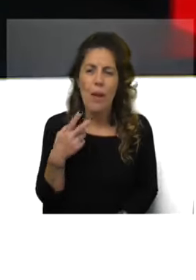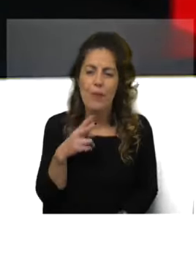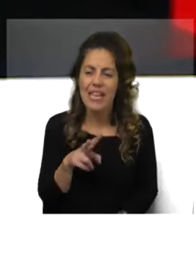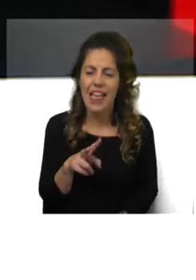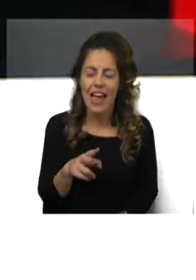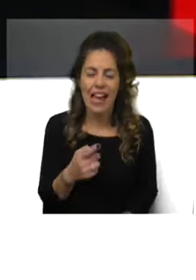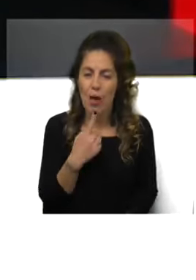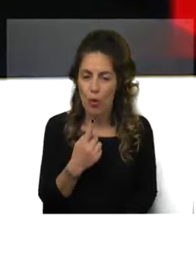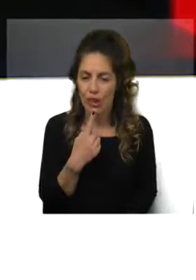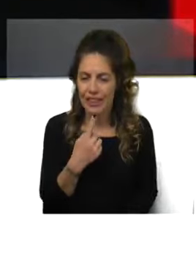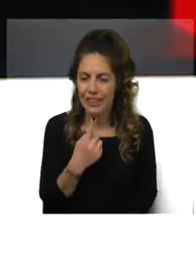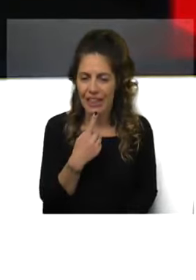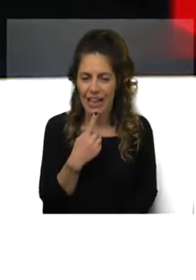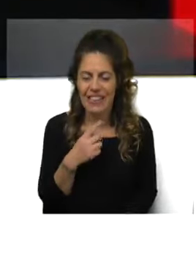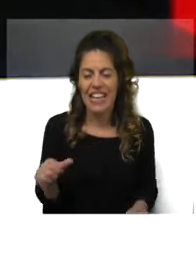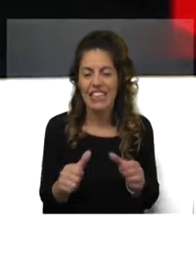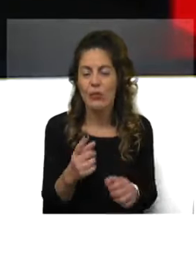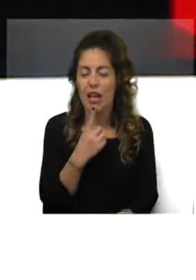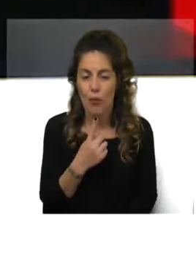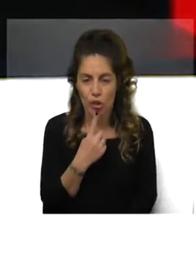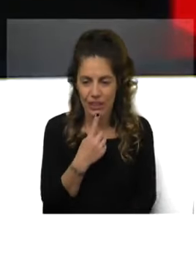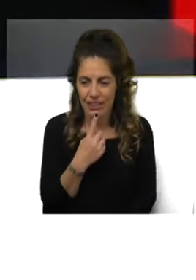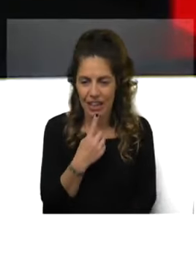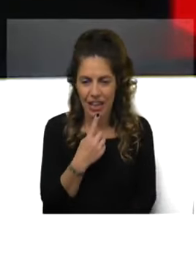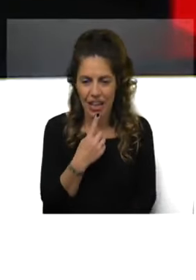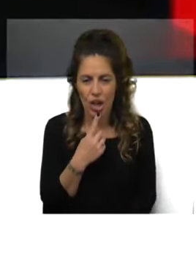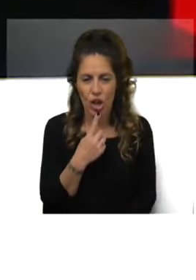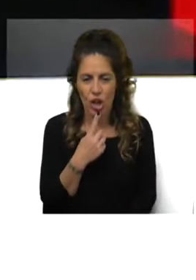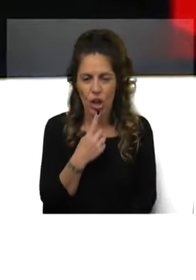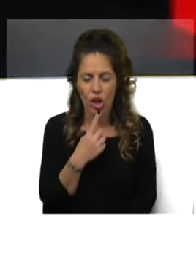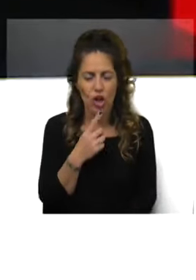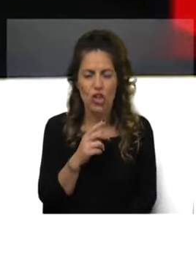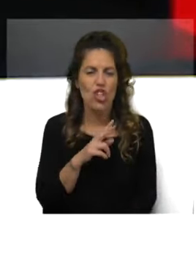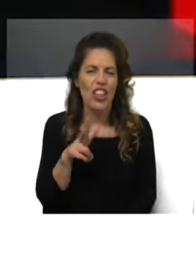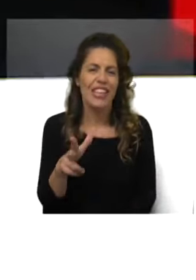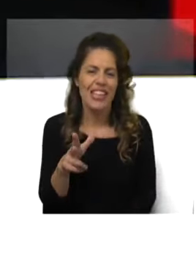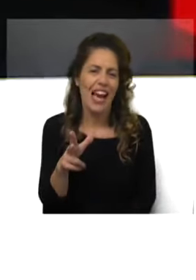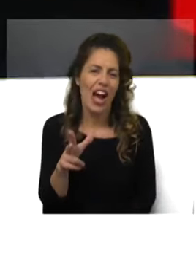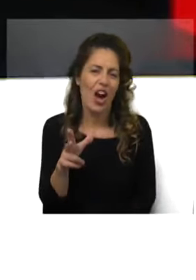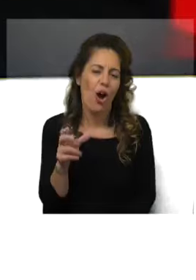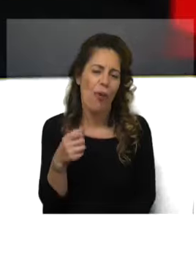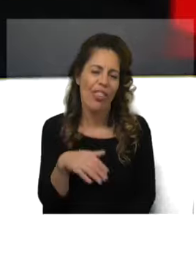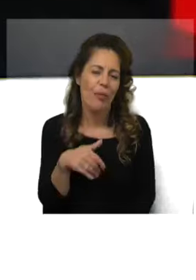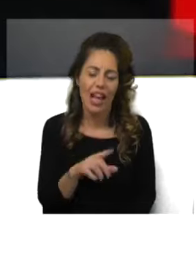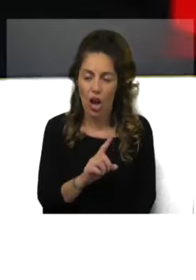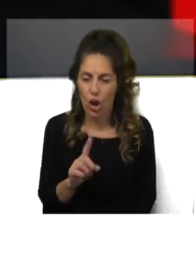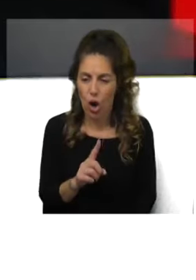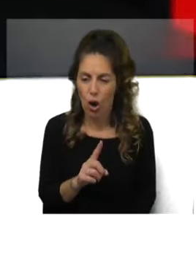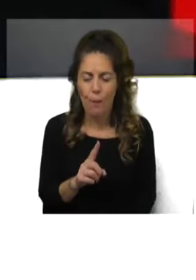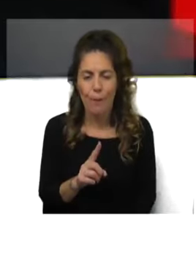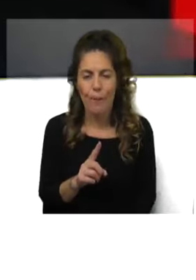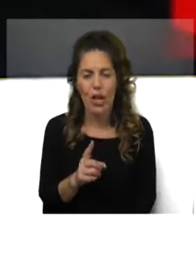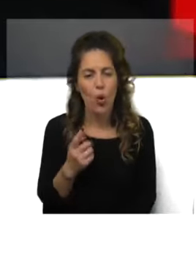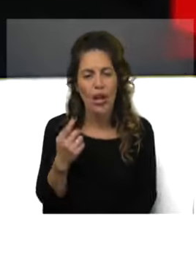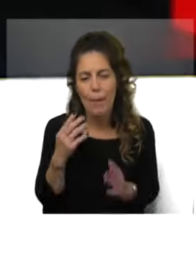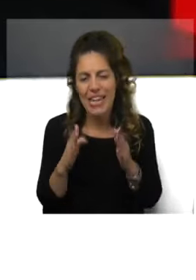de la política y de la actividad política yo no diría peyorativa pero sí una mirada